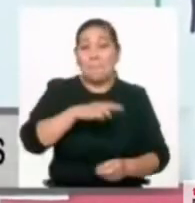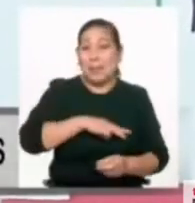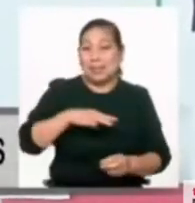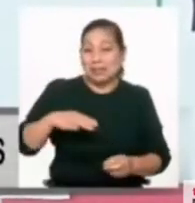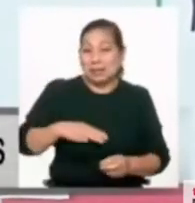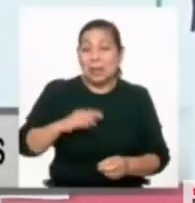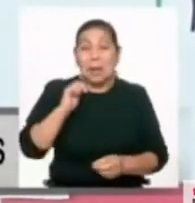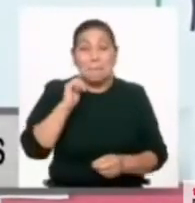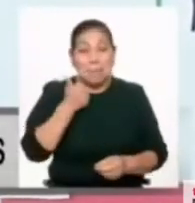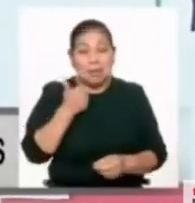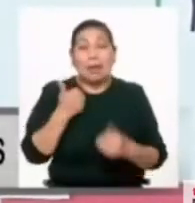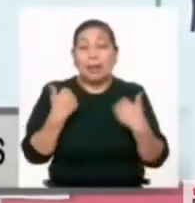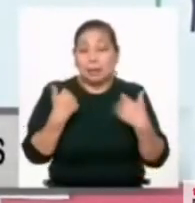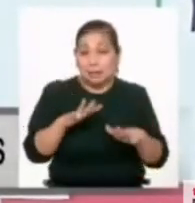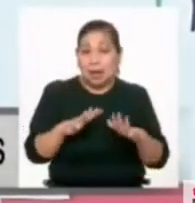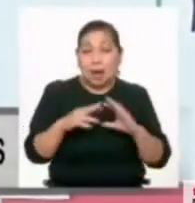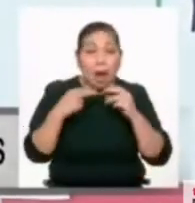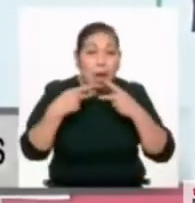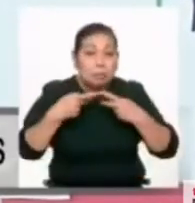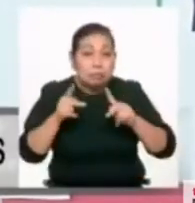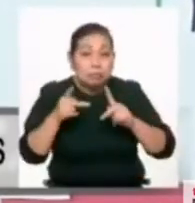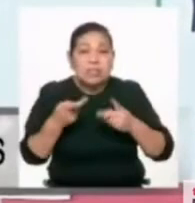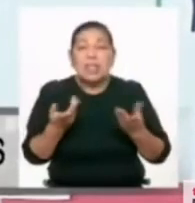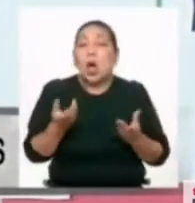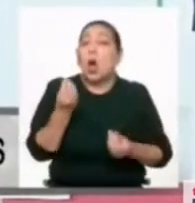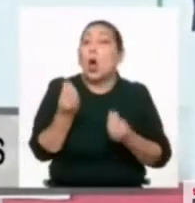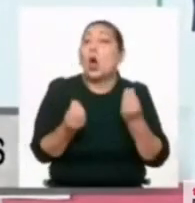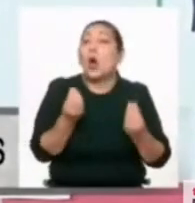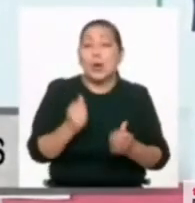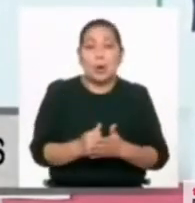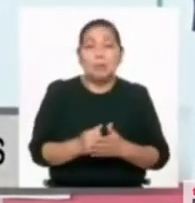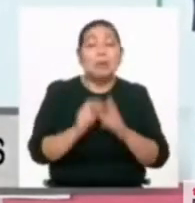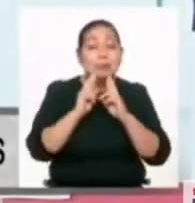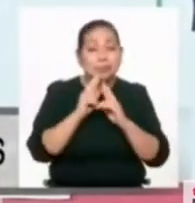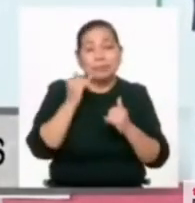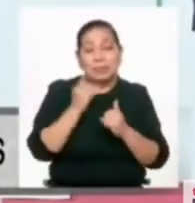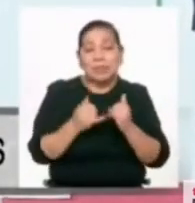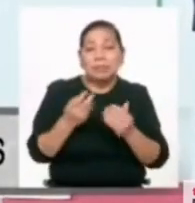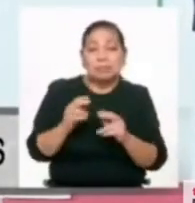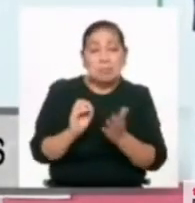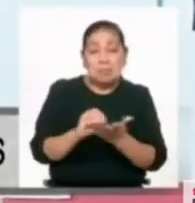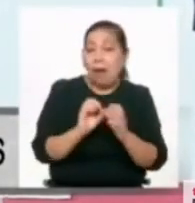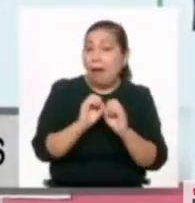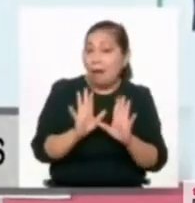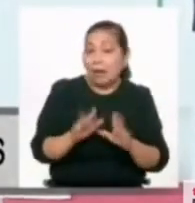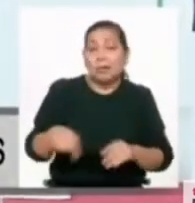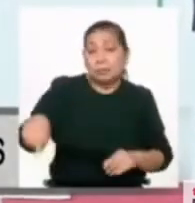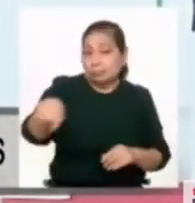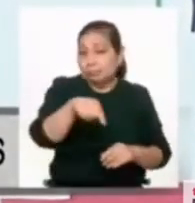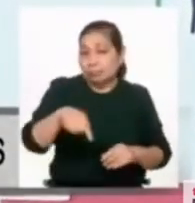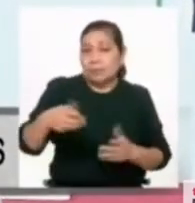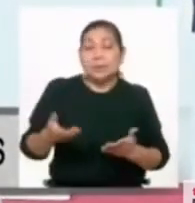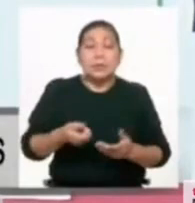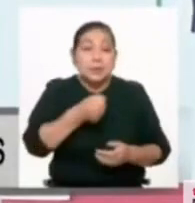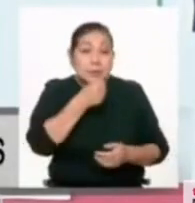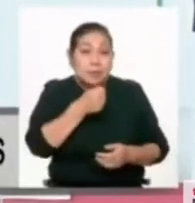y mañana se debe estar ya viendo esos resultados. Claro, invocamos también